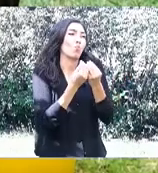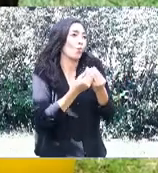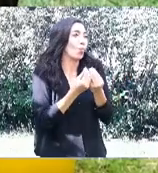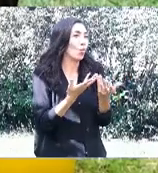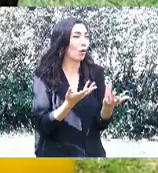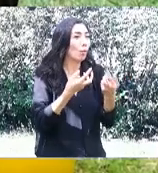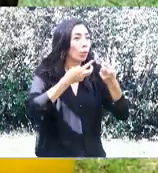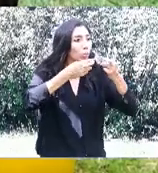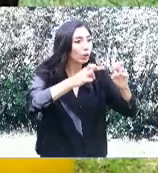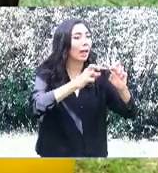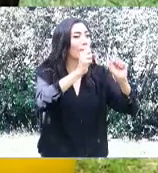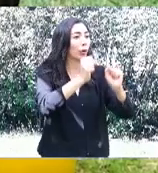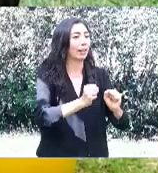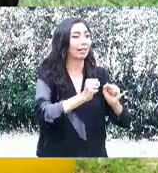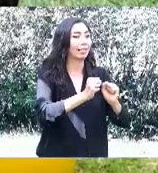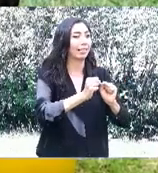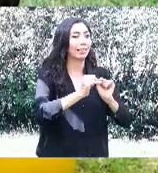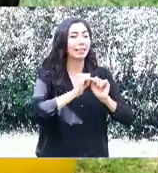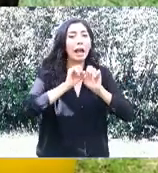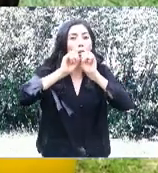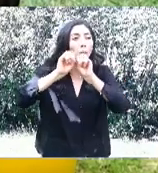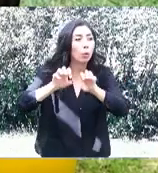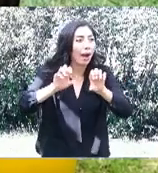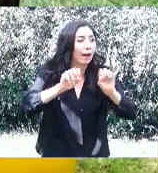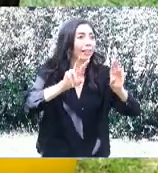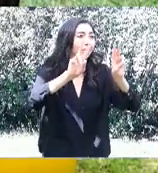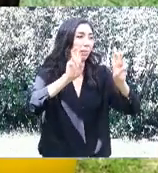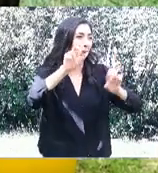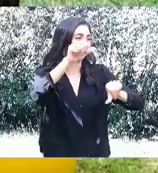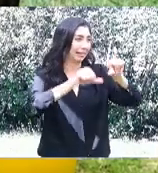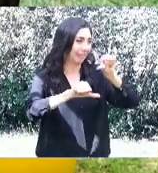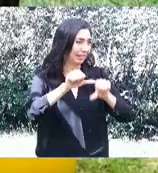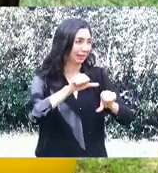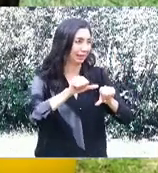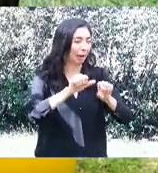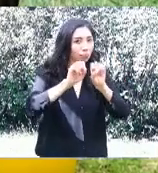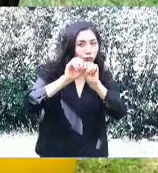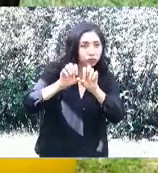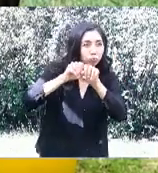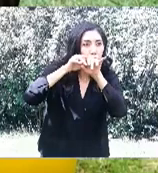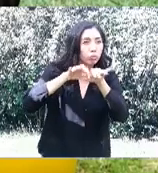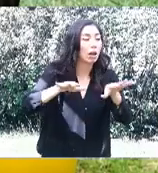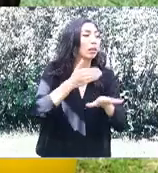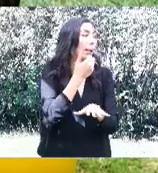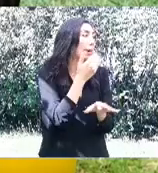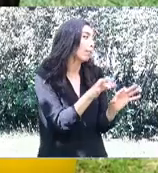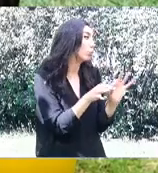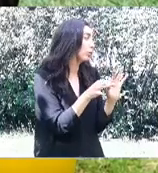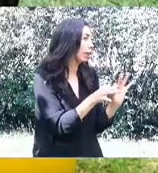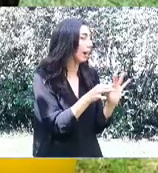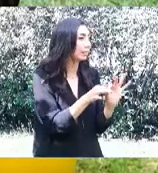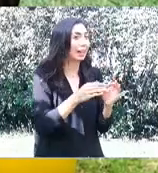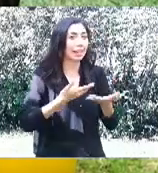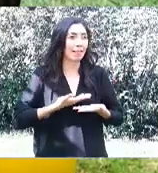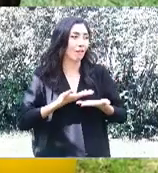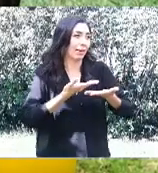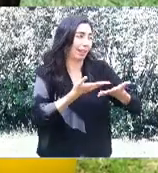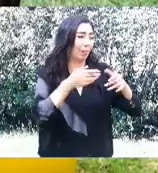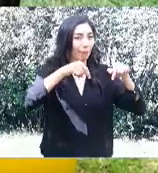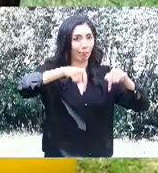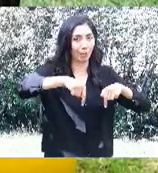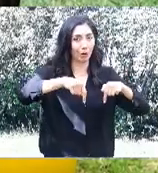poder comunicar ciencia pero también educar en ciencia eh Y también Muchas gracias por invitarme hoy día